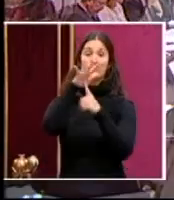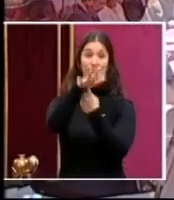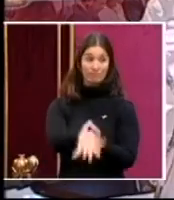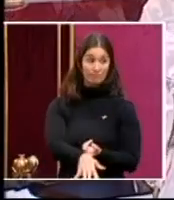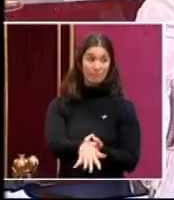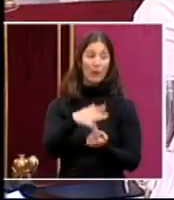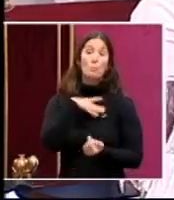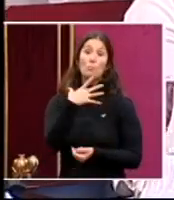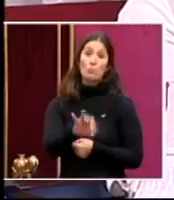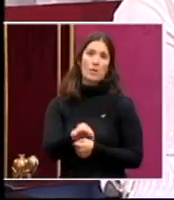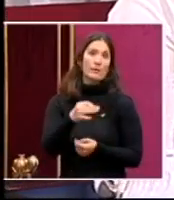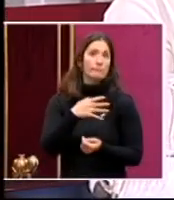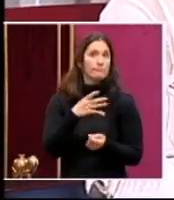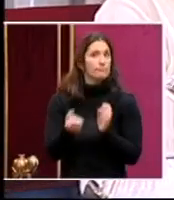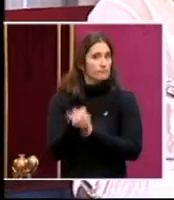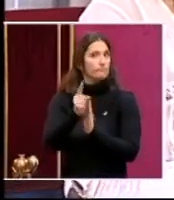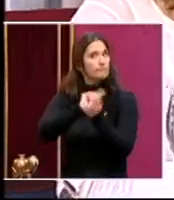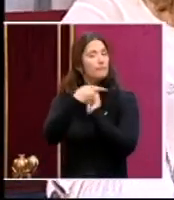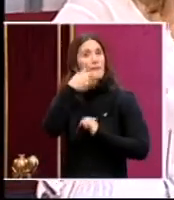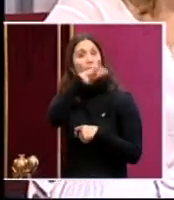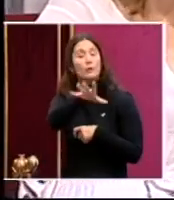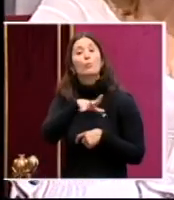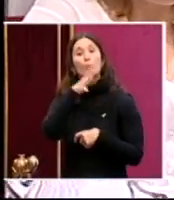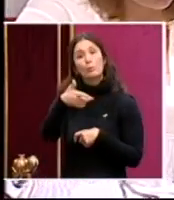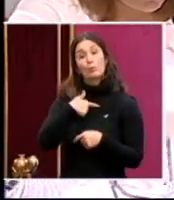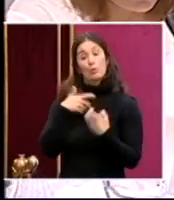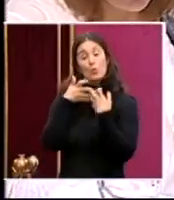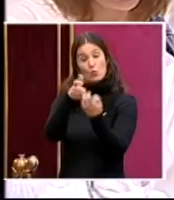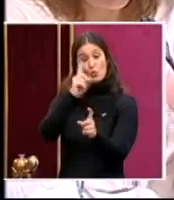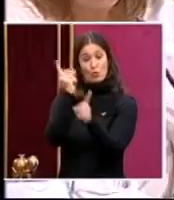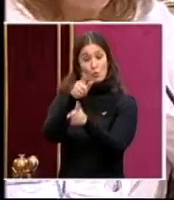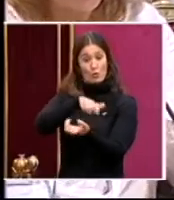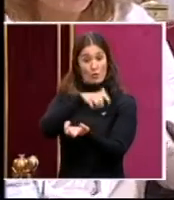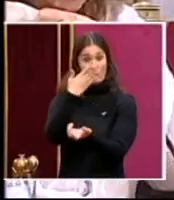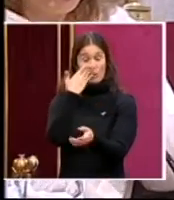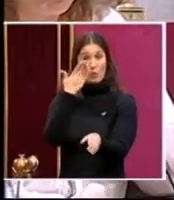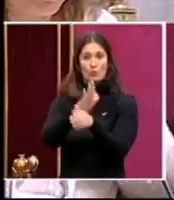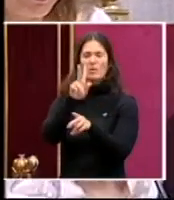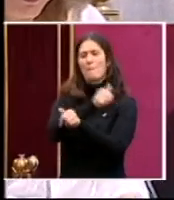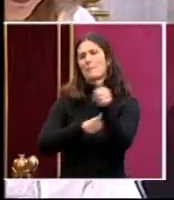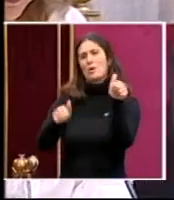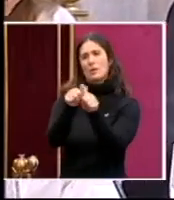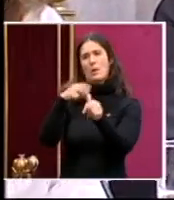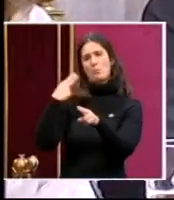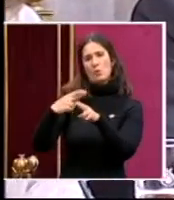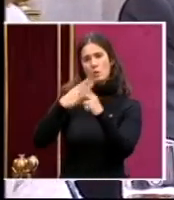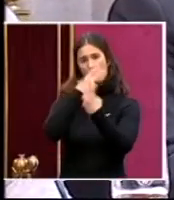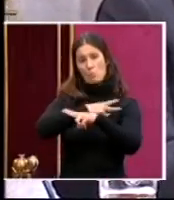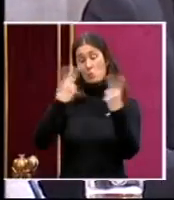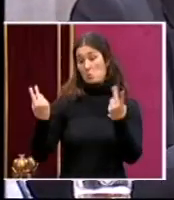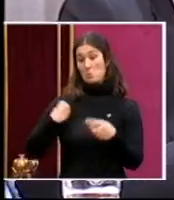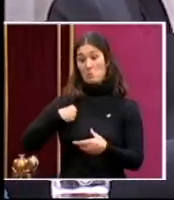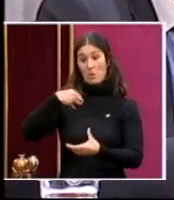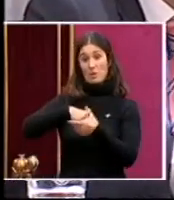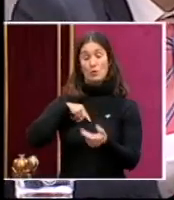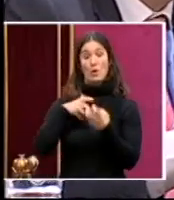discriminación puede llegar a ser un delito. Por eso, la lucha contra estas conductas debería ser una prioridad de las políticas públicas, del mismo modo que